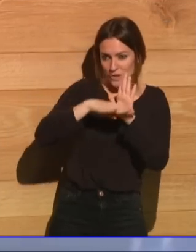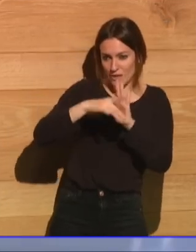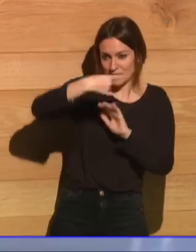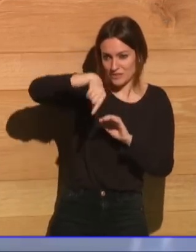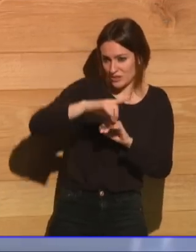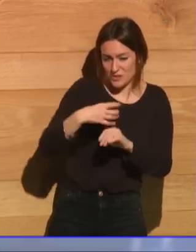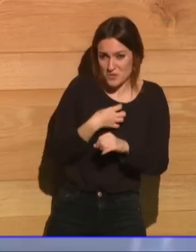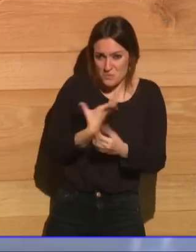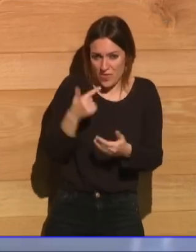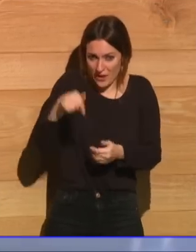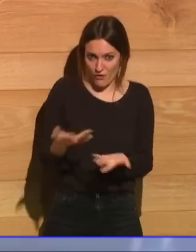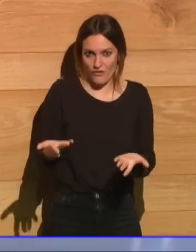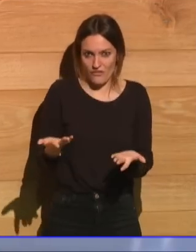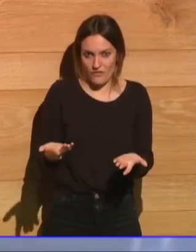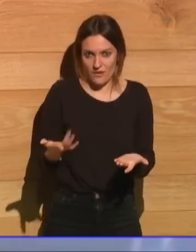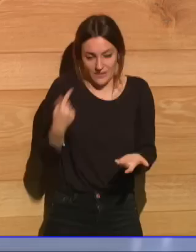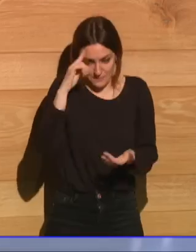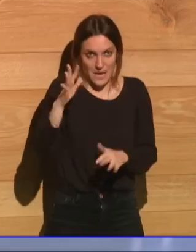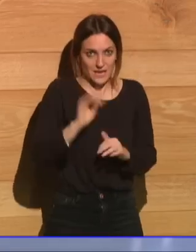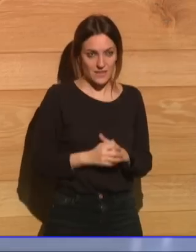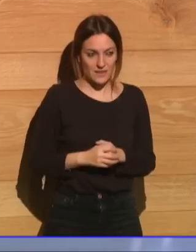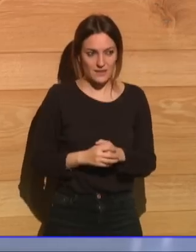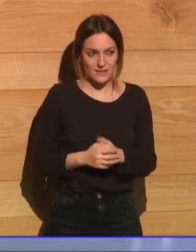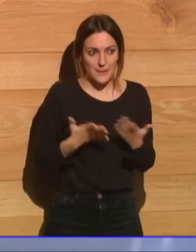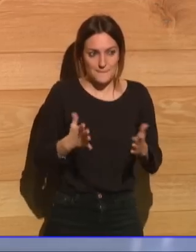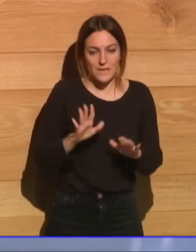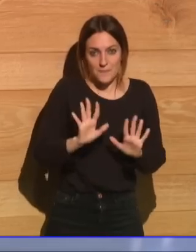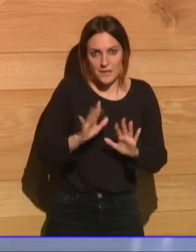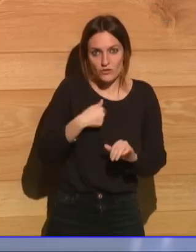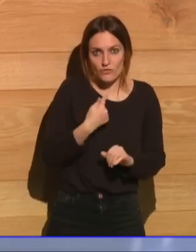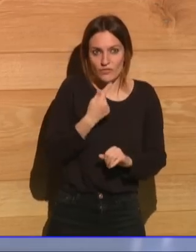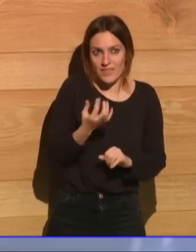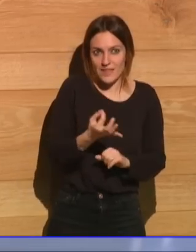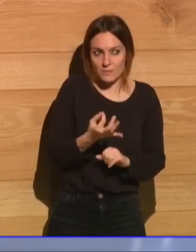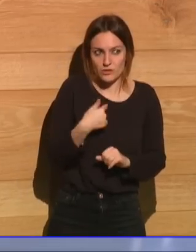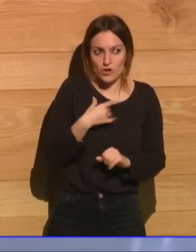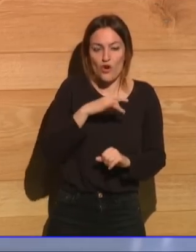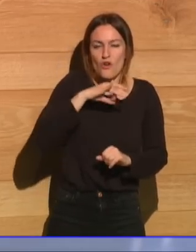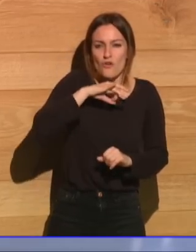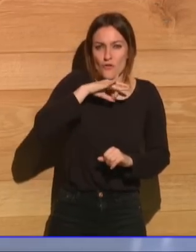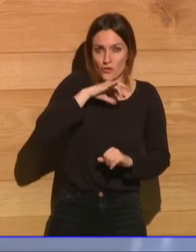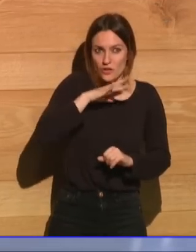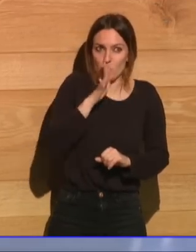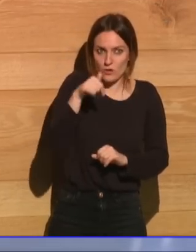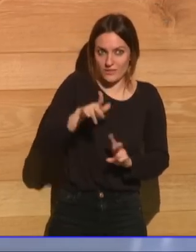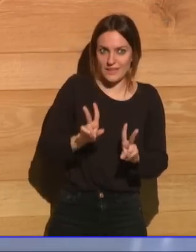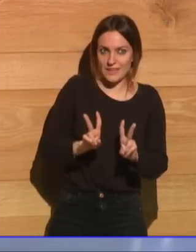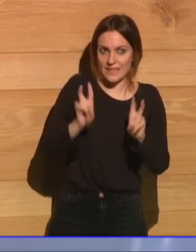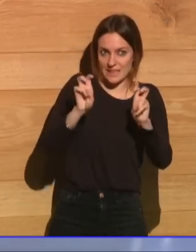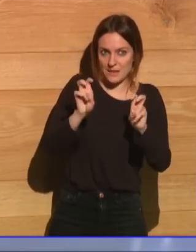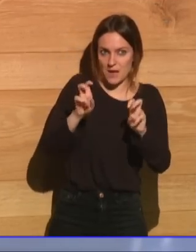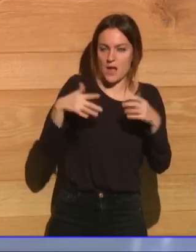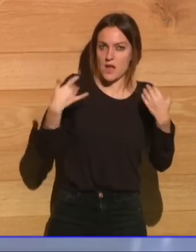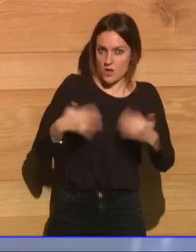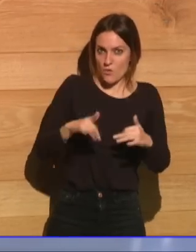Vale. sobre Maxi Malone. Hoy, Vale, pues imagínate. no se podría hacer, ya lo digo. Sin No se embargo, podría tengo que hacer. decir. No que se estoy podría hacer, ya lo digo. Muy contento porque era un tema